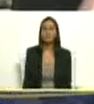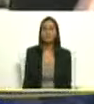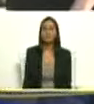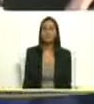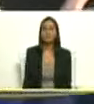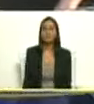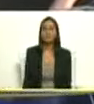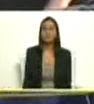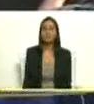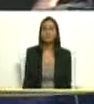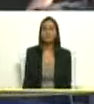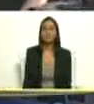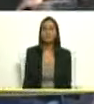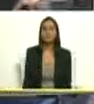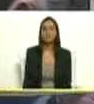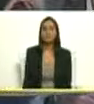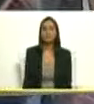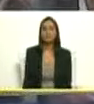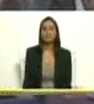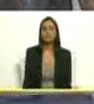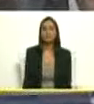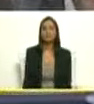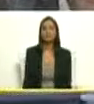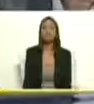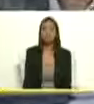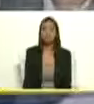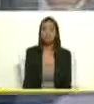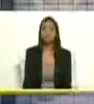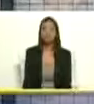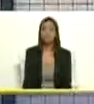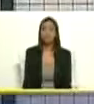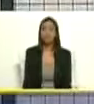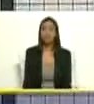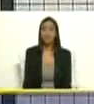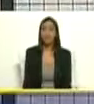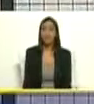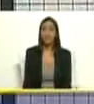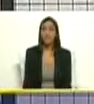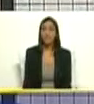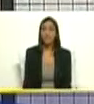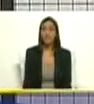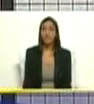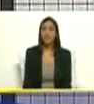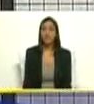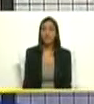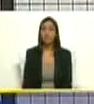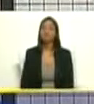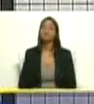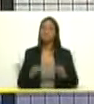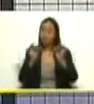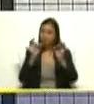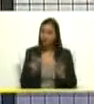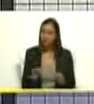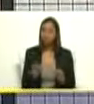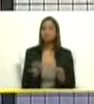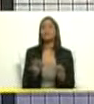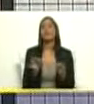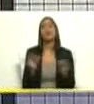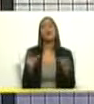y lo que fue el establecimiento del Comando presidencial